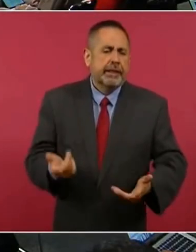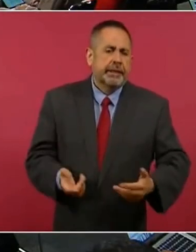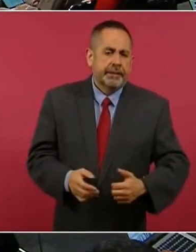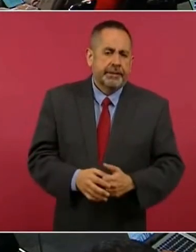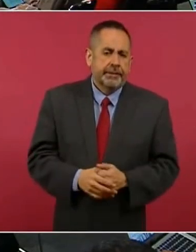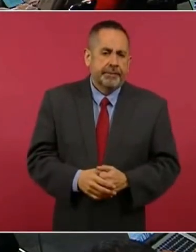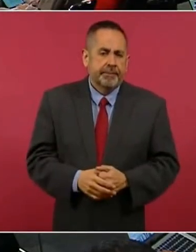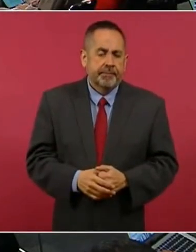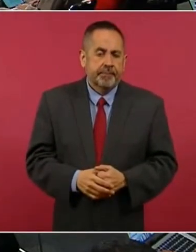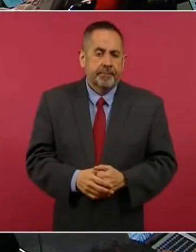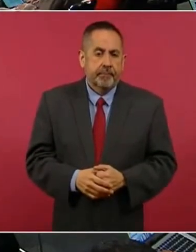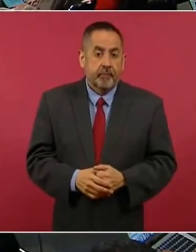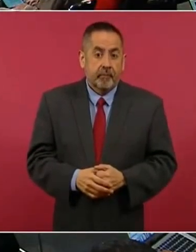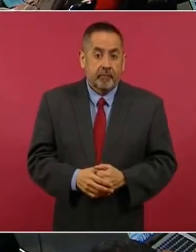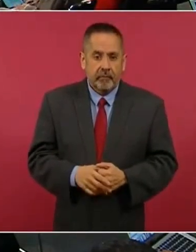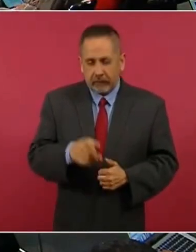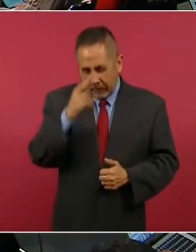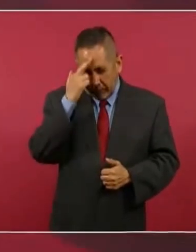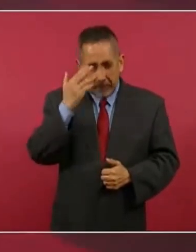¿Cómo era antes?